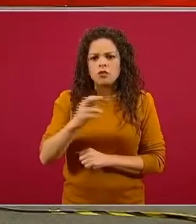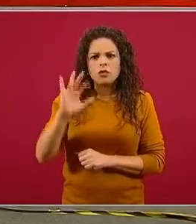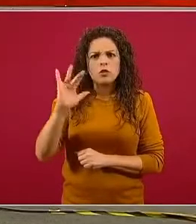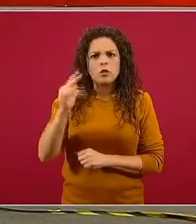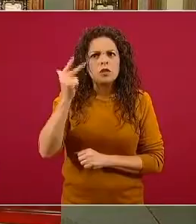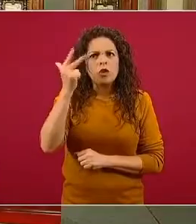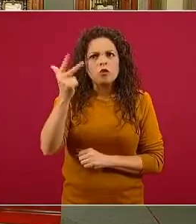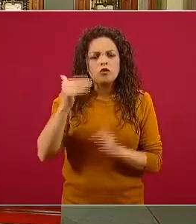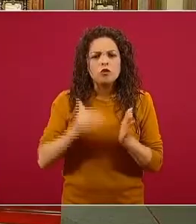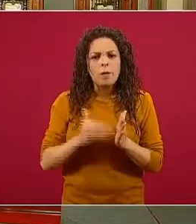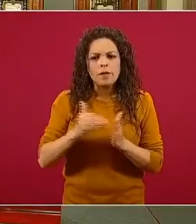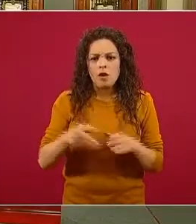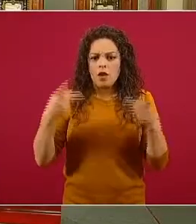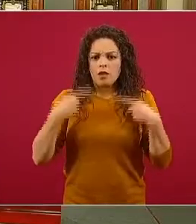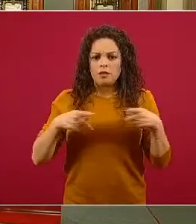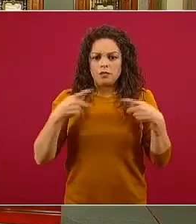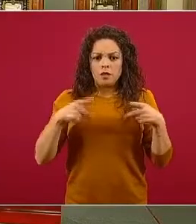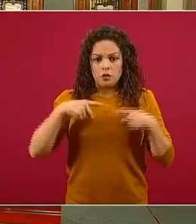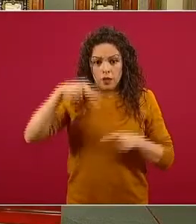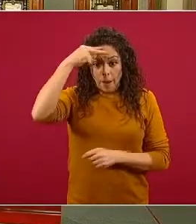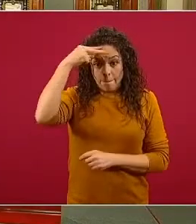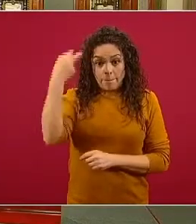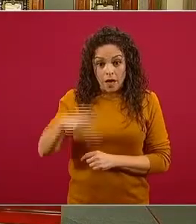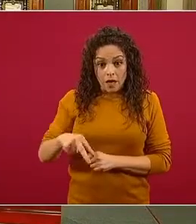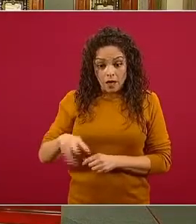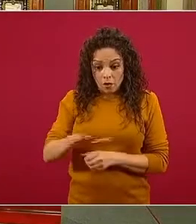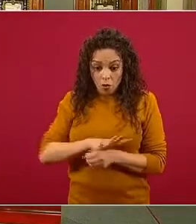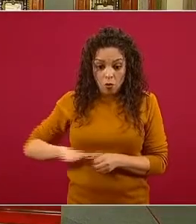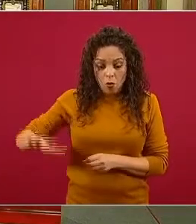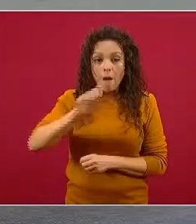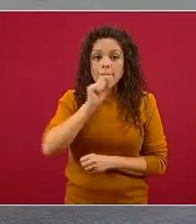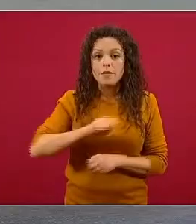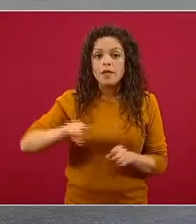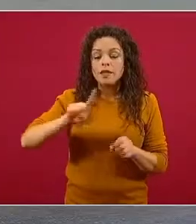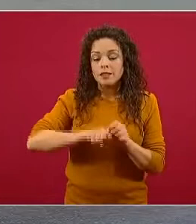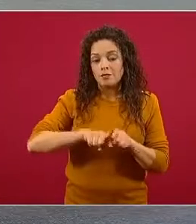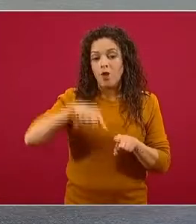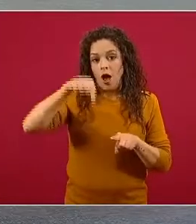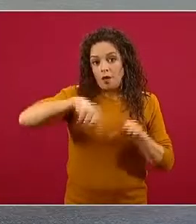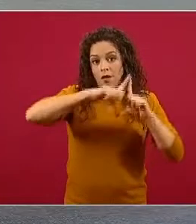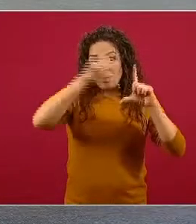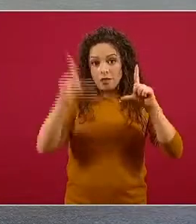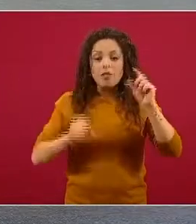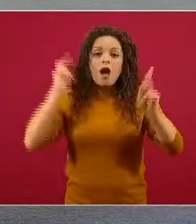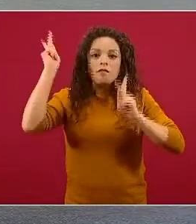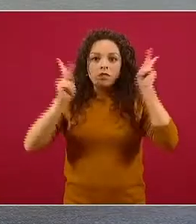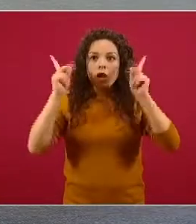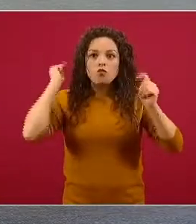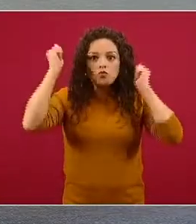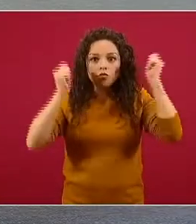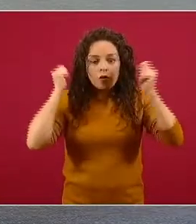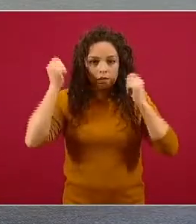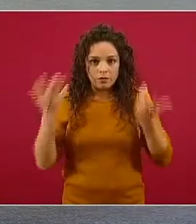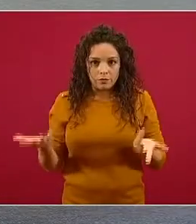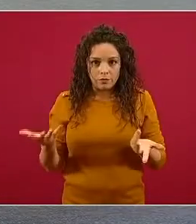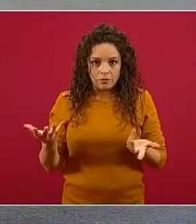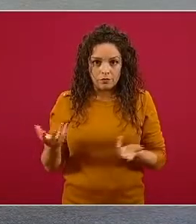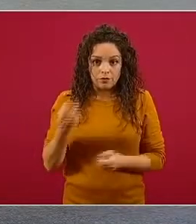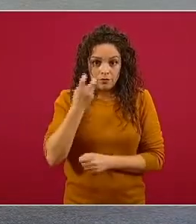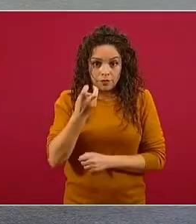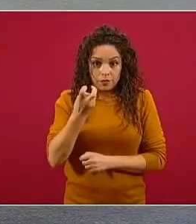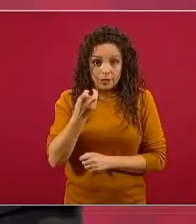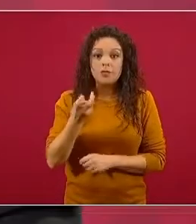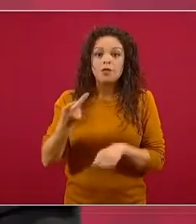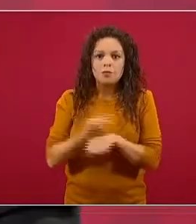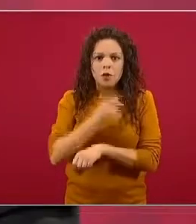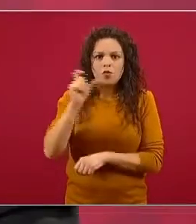258 millones de personas mexicanas en el mismo interior del país. Por ello, el día